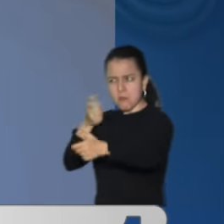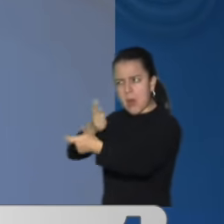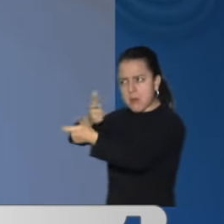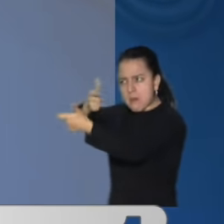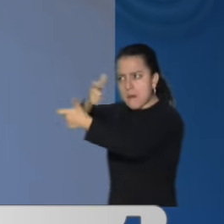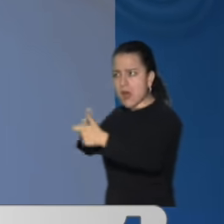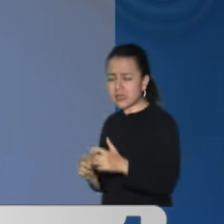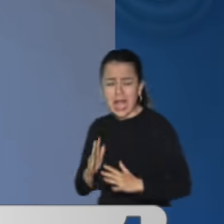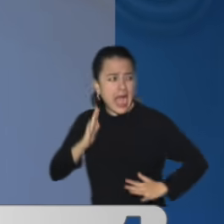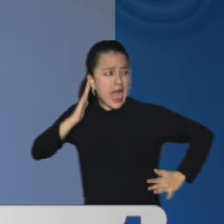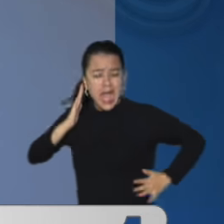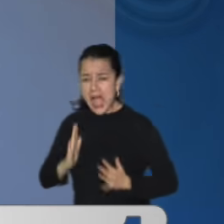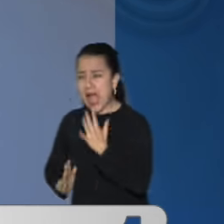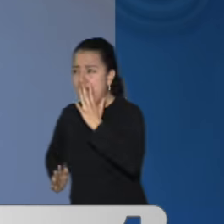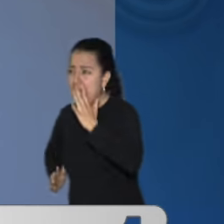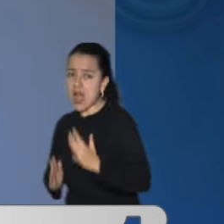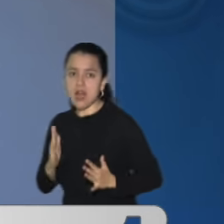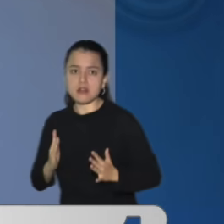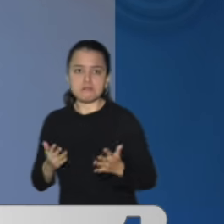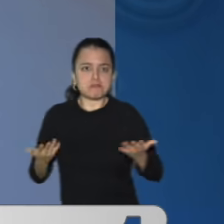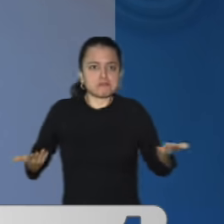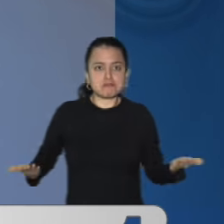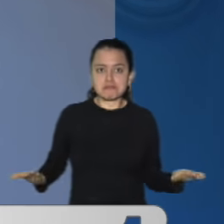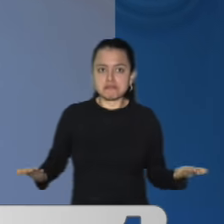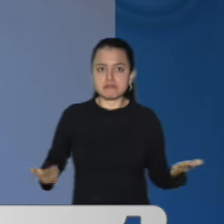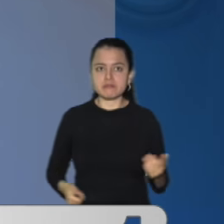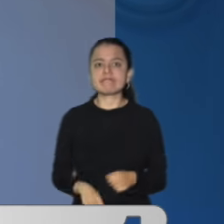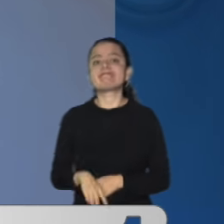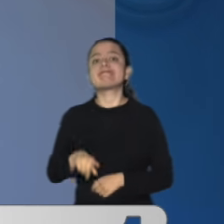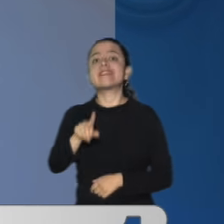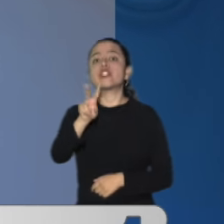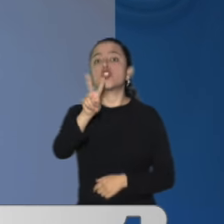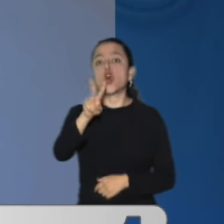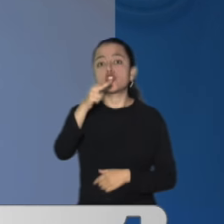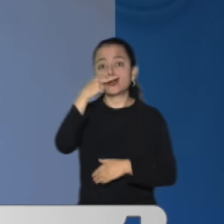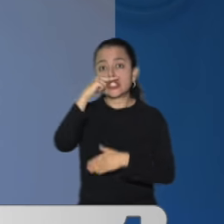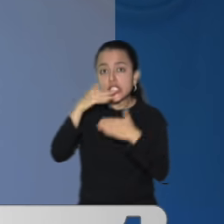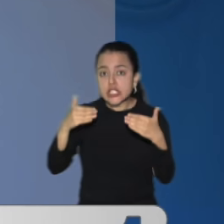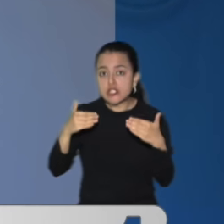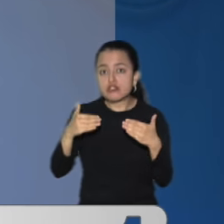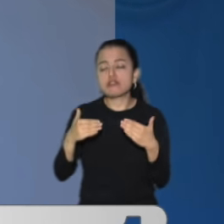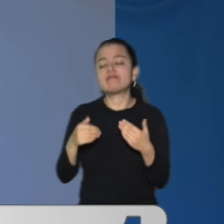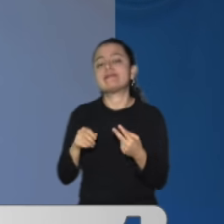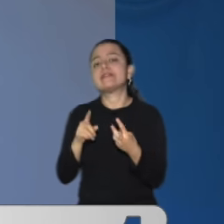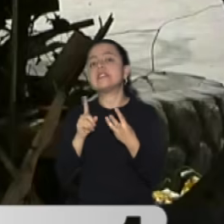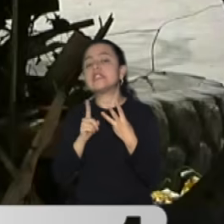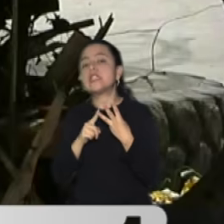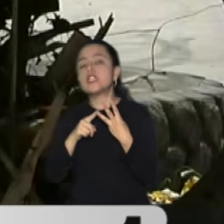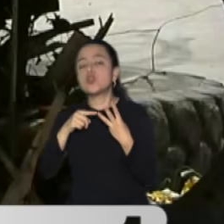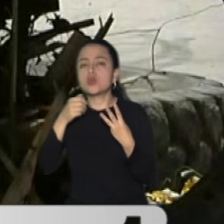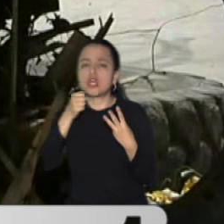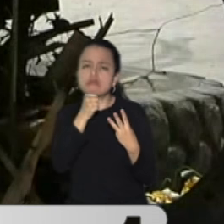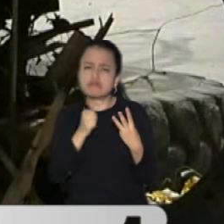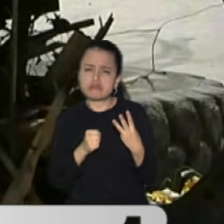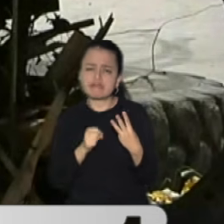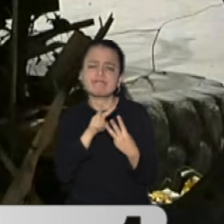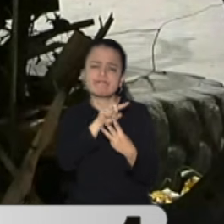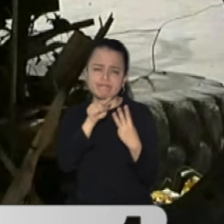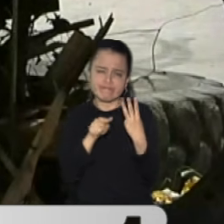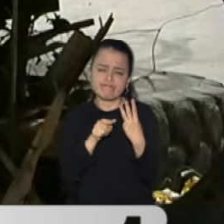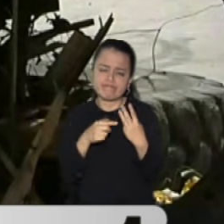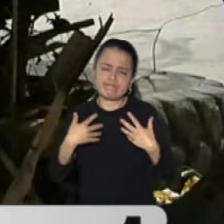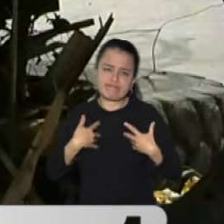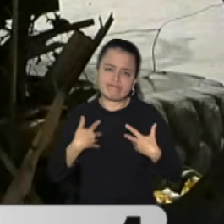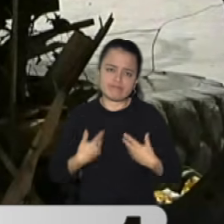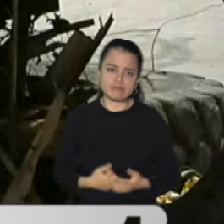comunidad informó que dos menores de edad y una adulta mayor resultaron lesionadas. Los